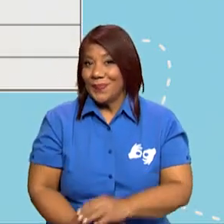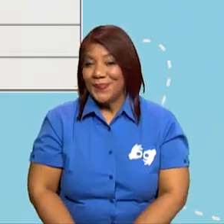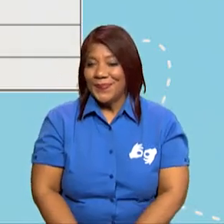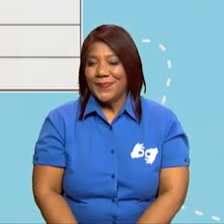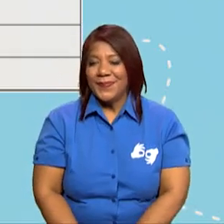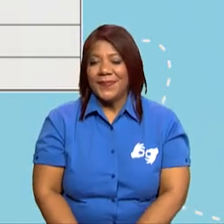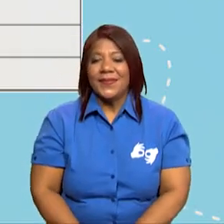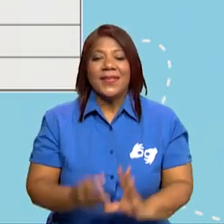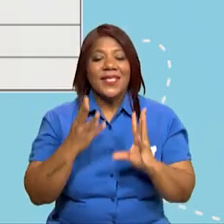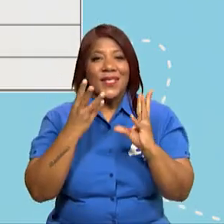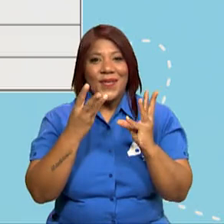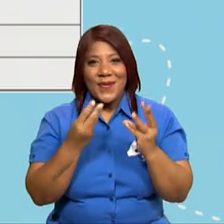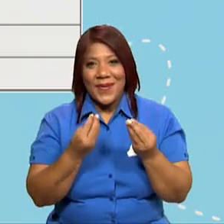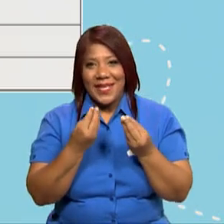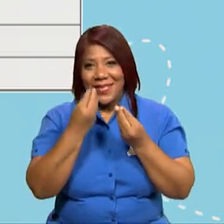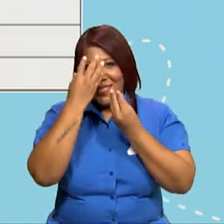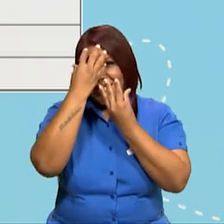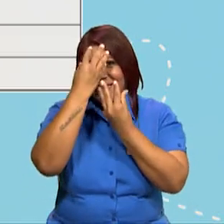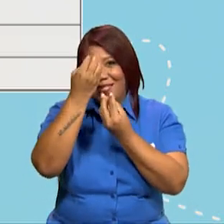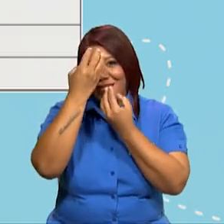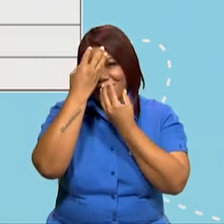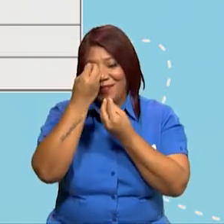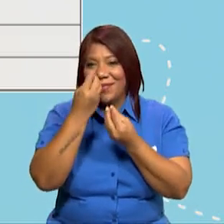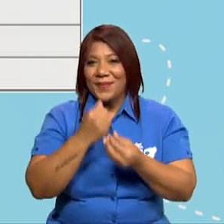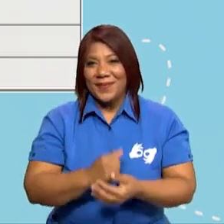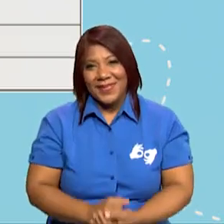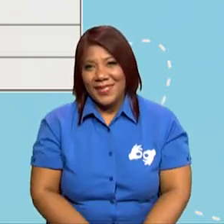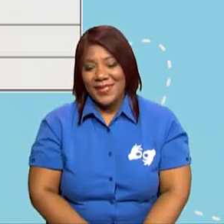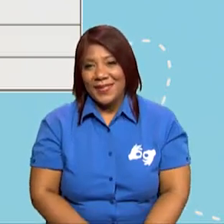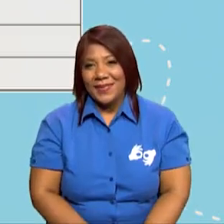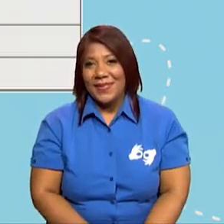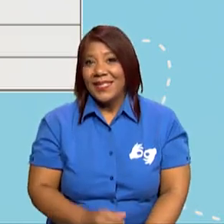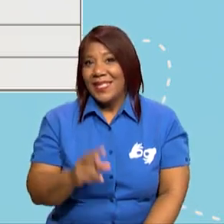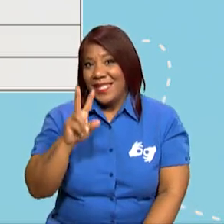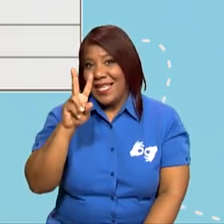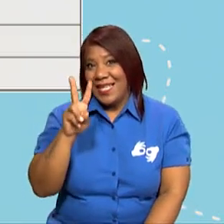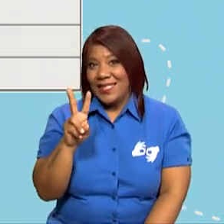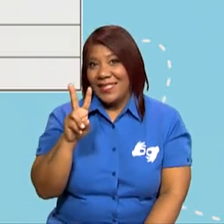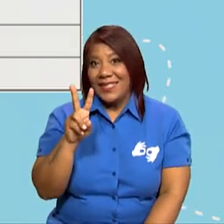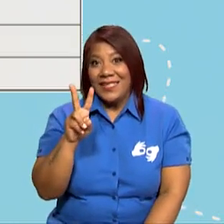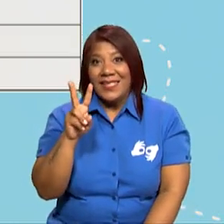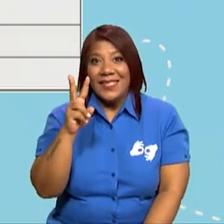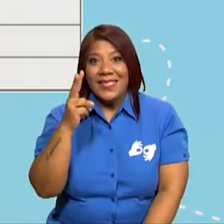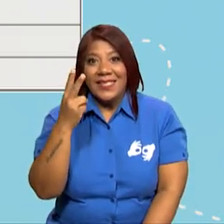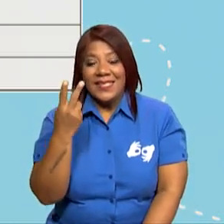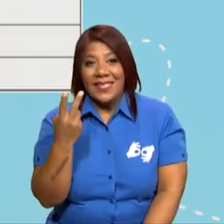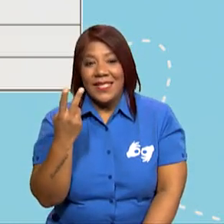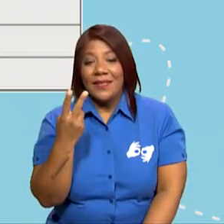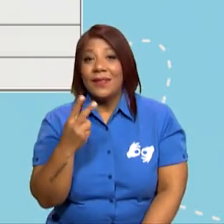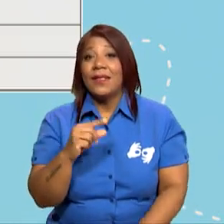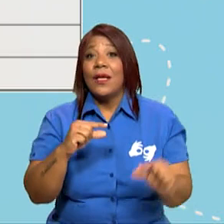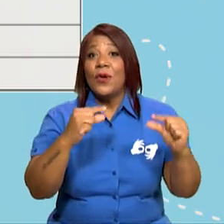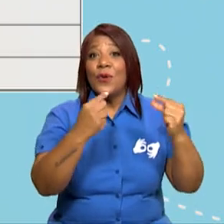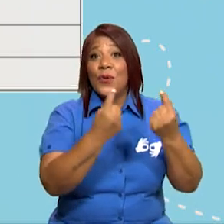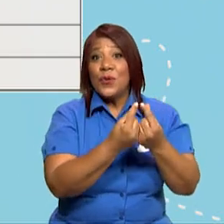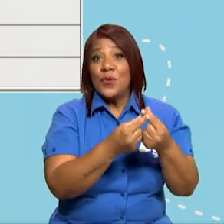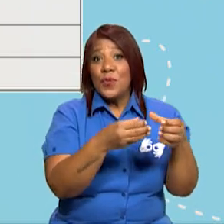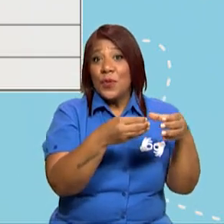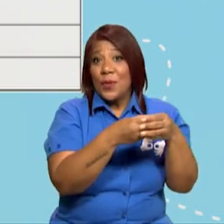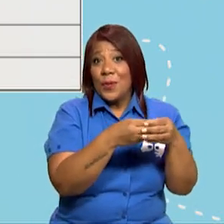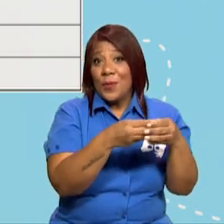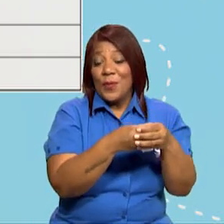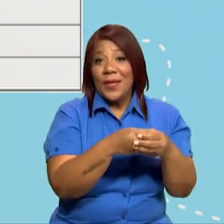Entonces, ¿cuántos datos son? ¿Sabes cuántos datos son? Es la segunda pregunta. Ah, sí, maestra. Ahí dice que son un grupo de 20